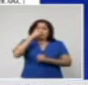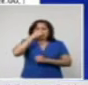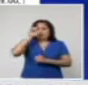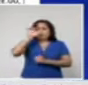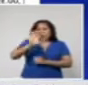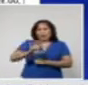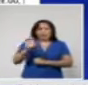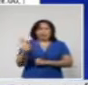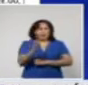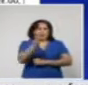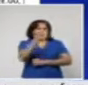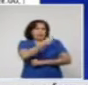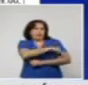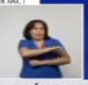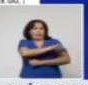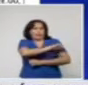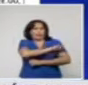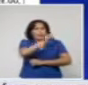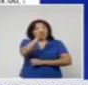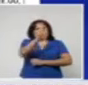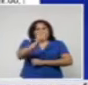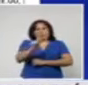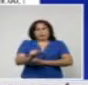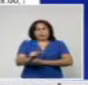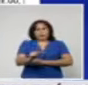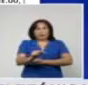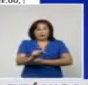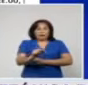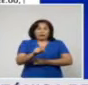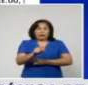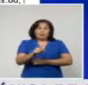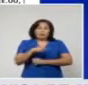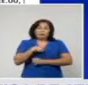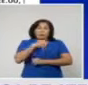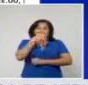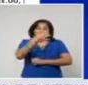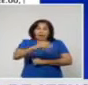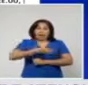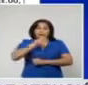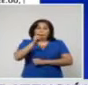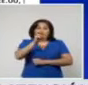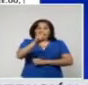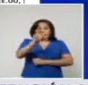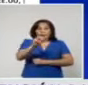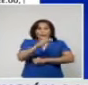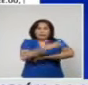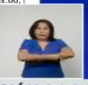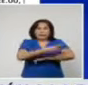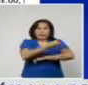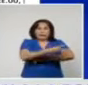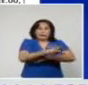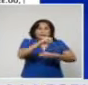Francia, España, Italia. Realmente, como dije, son 20 países